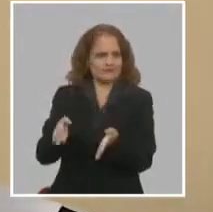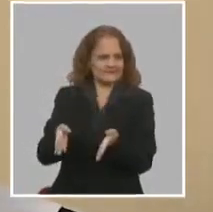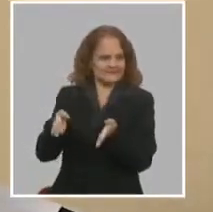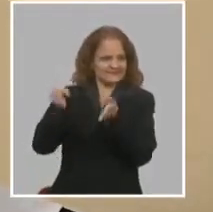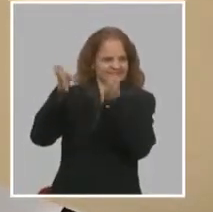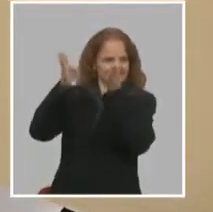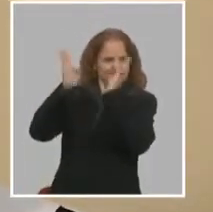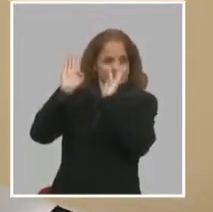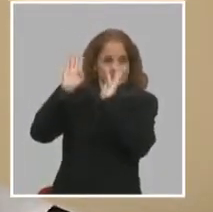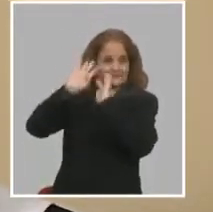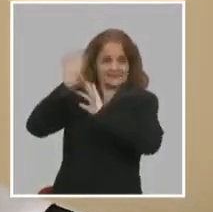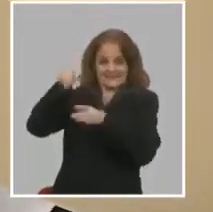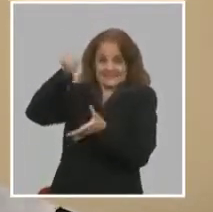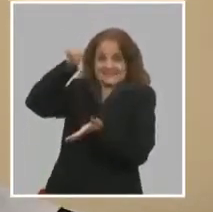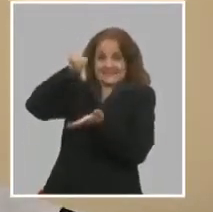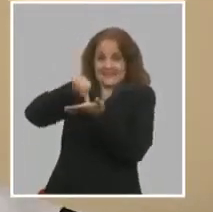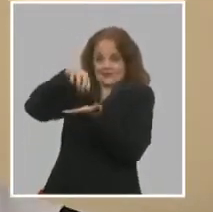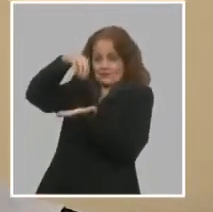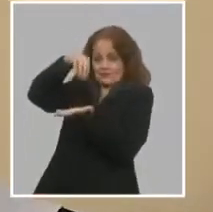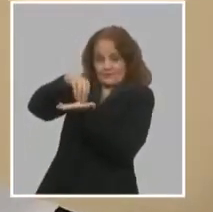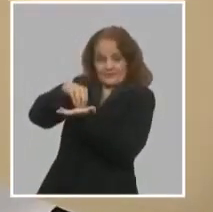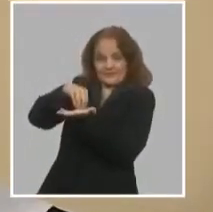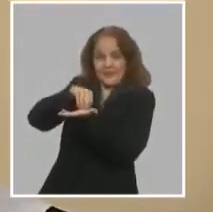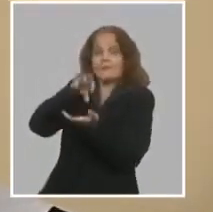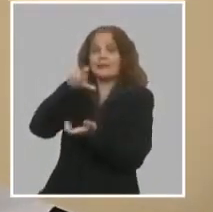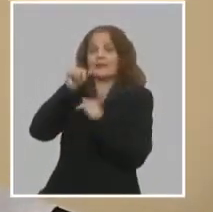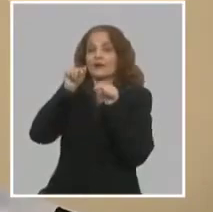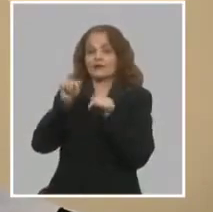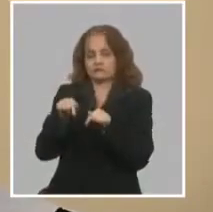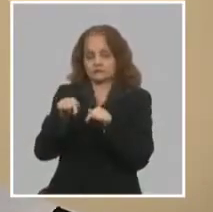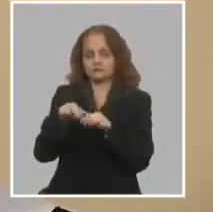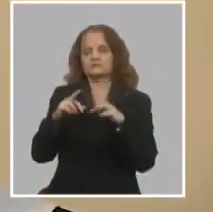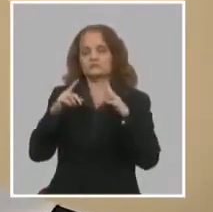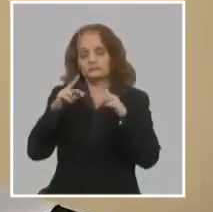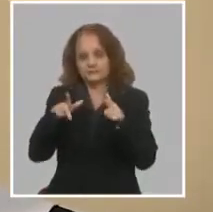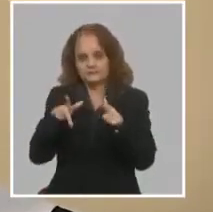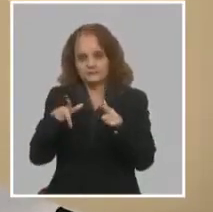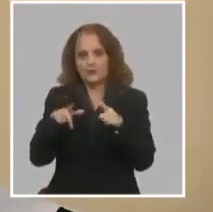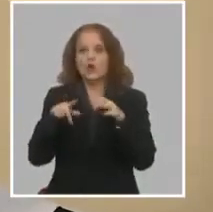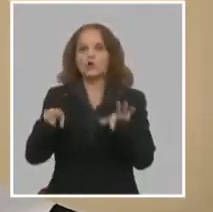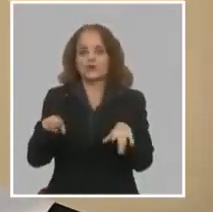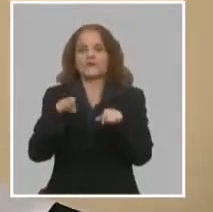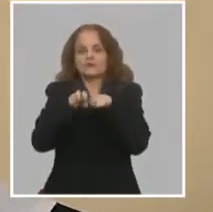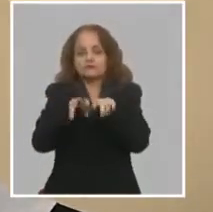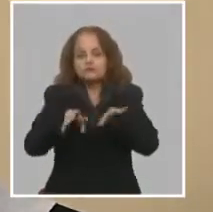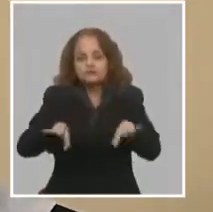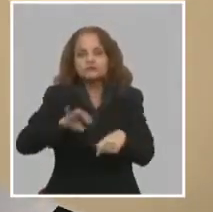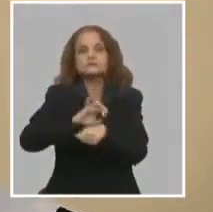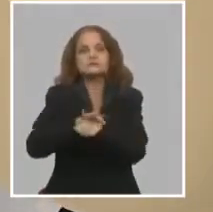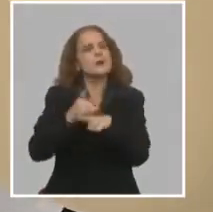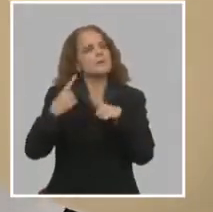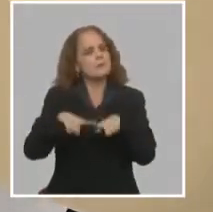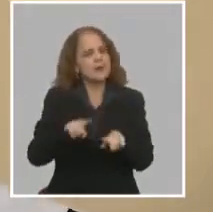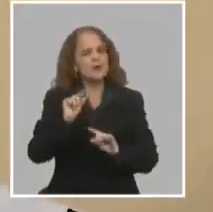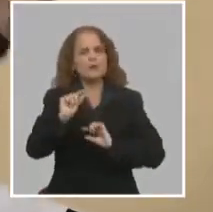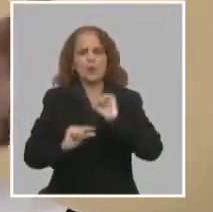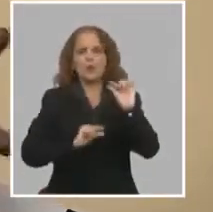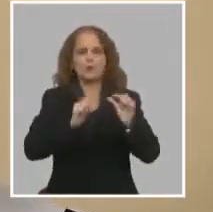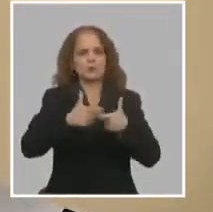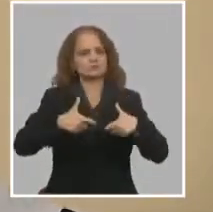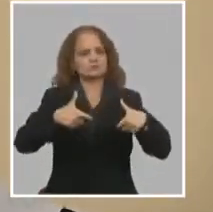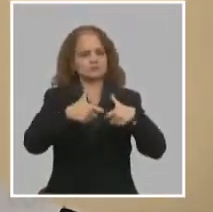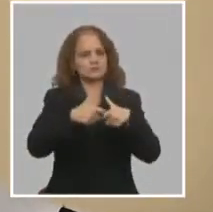Pinar del Río. Pleno centro de Pinar del Río, pero con el trabajo que ha hecho el Consejo de Defensa, con el trabajo que se ha